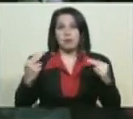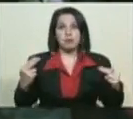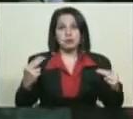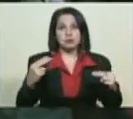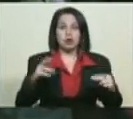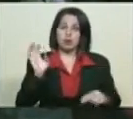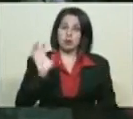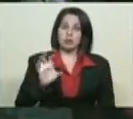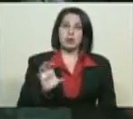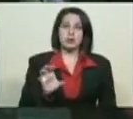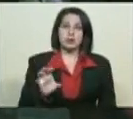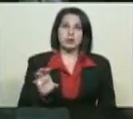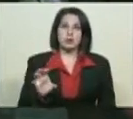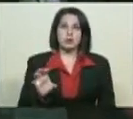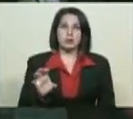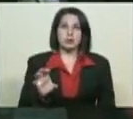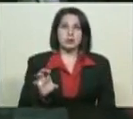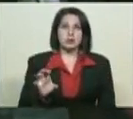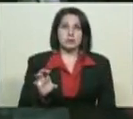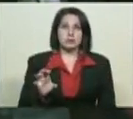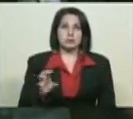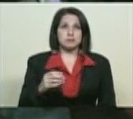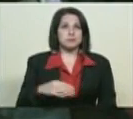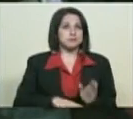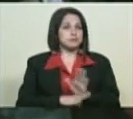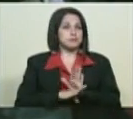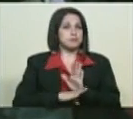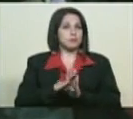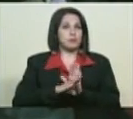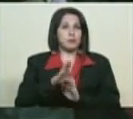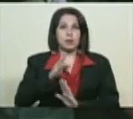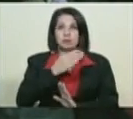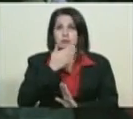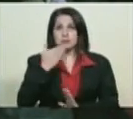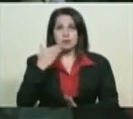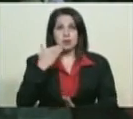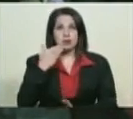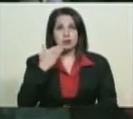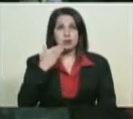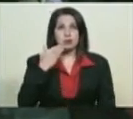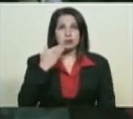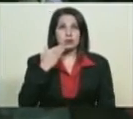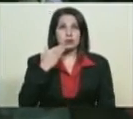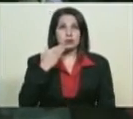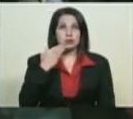la patria, que ha salido una vez más con su vocación